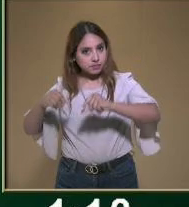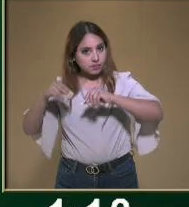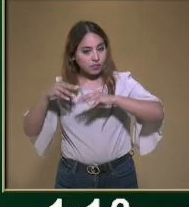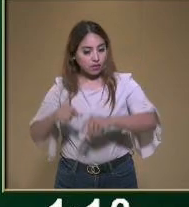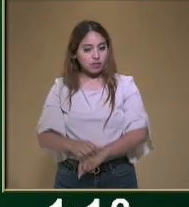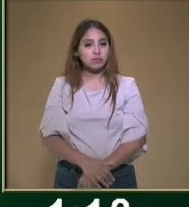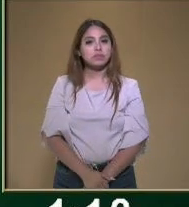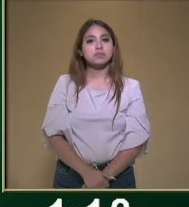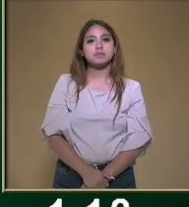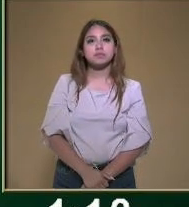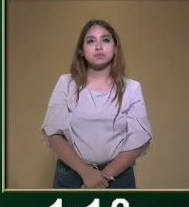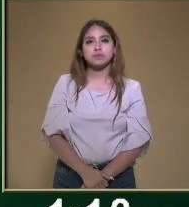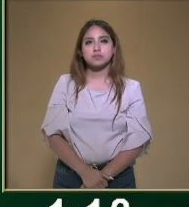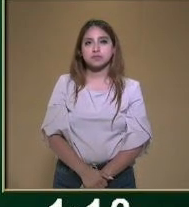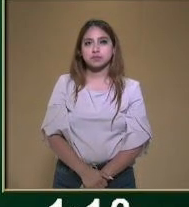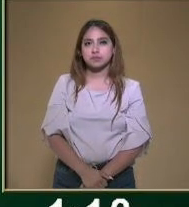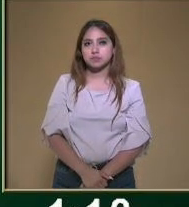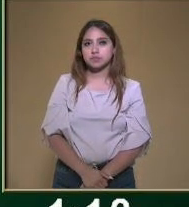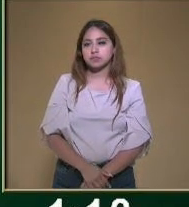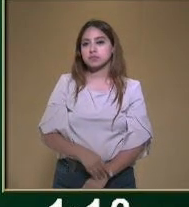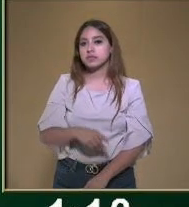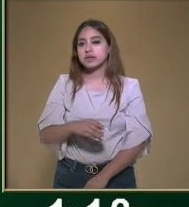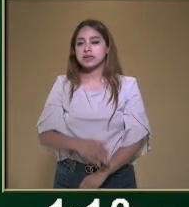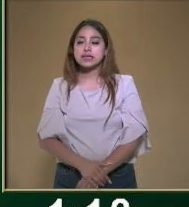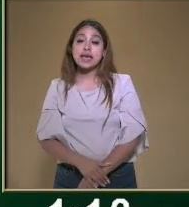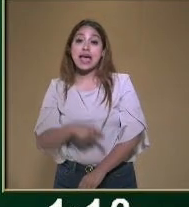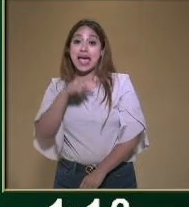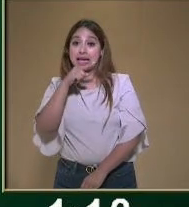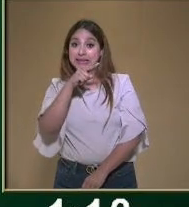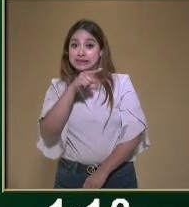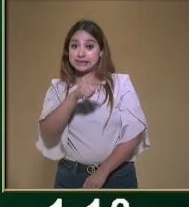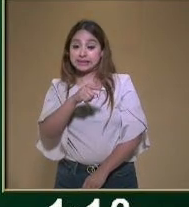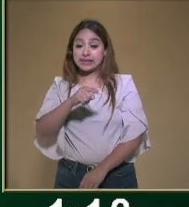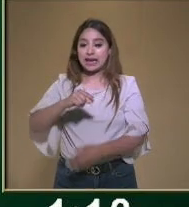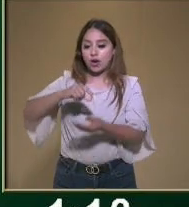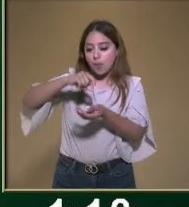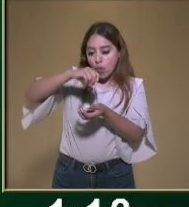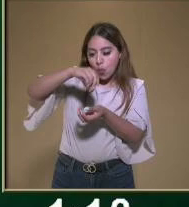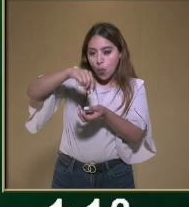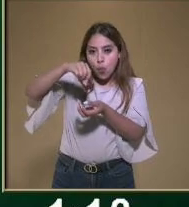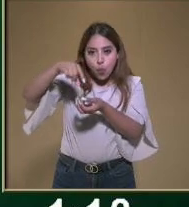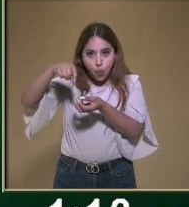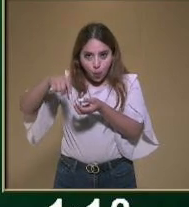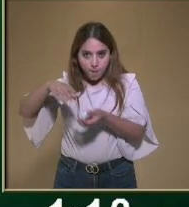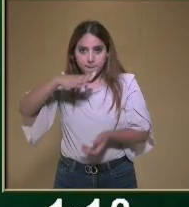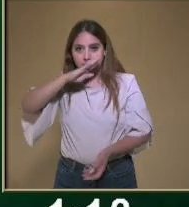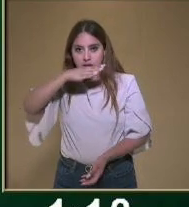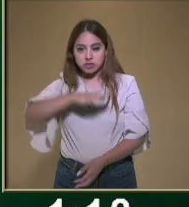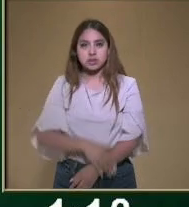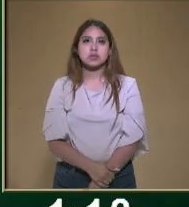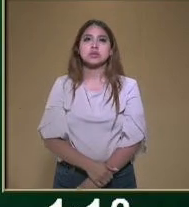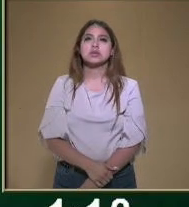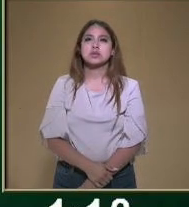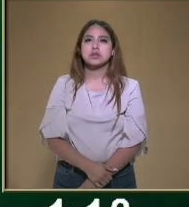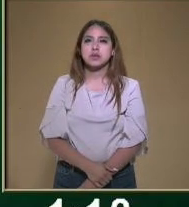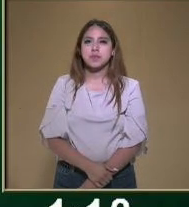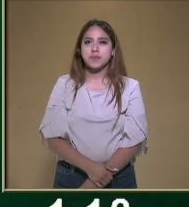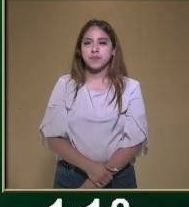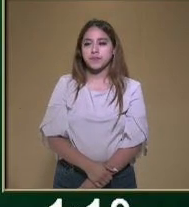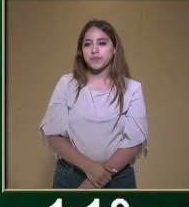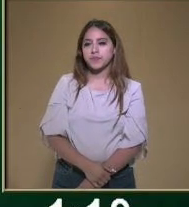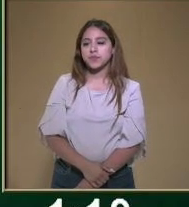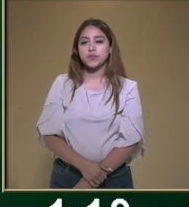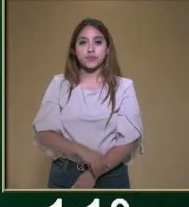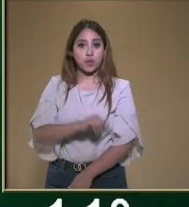Continuamos con sintli. Sintli es el grano de maíz. Seguimos con